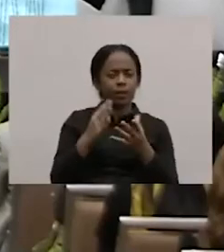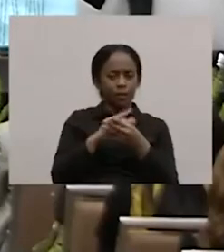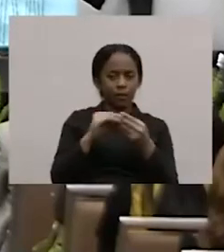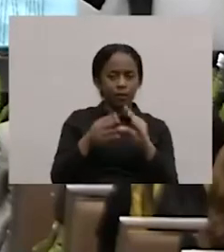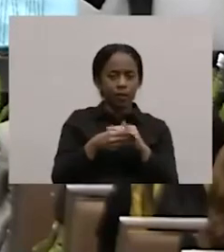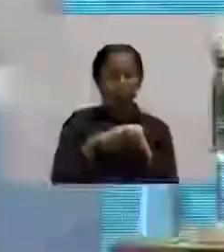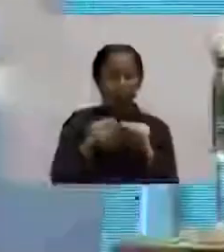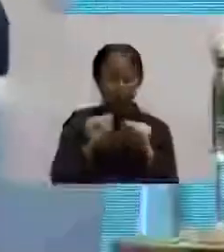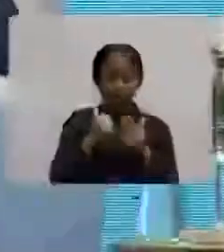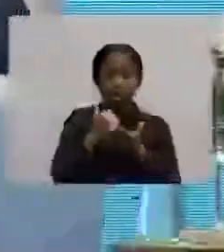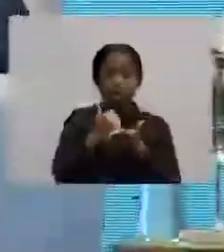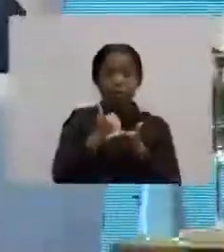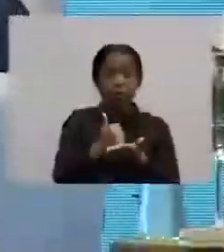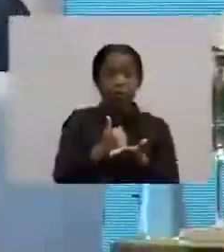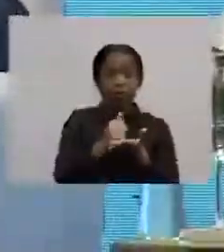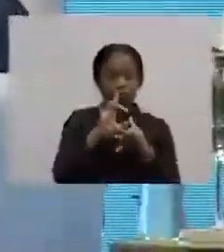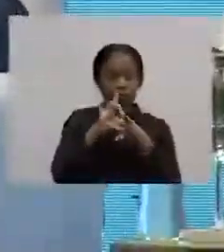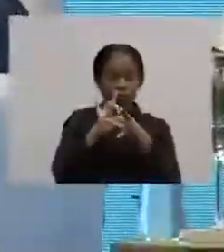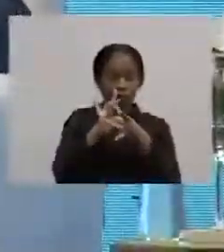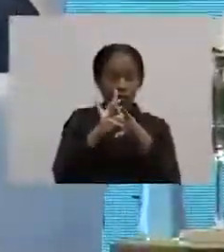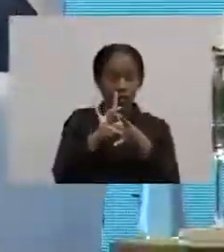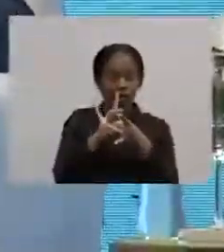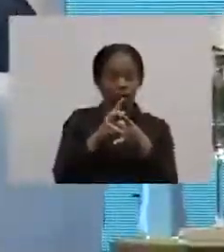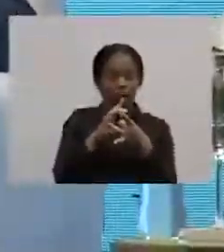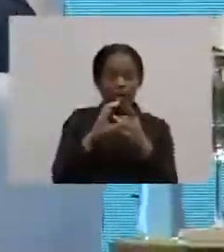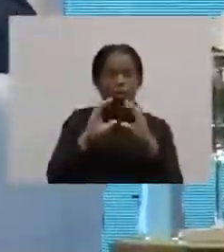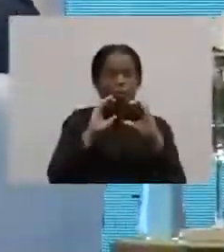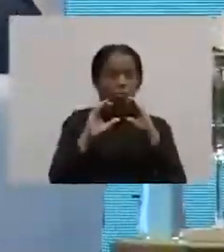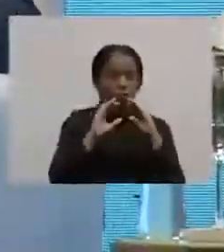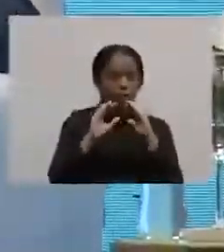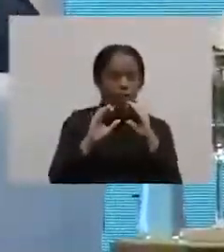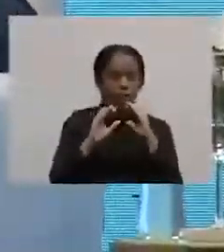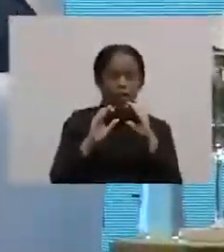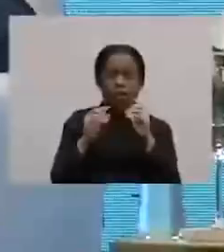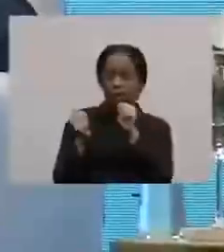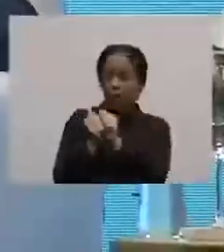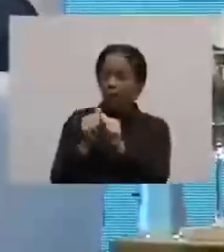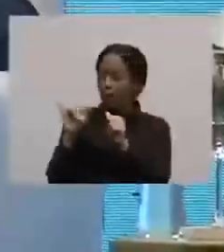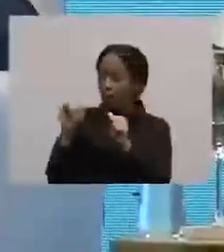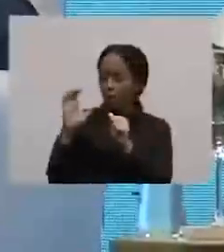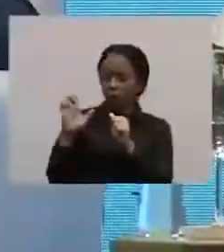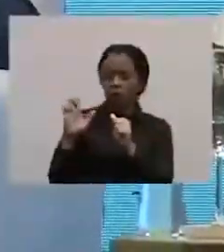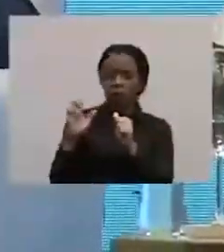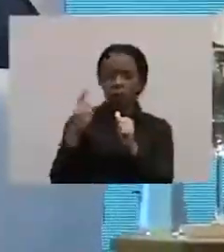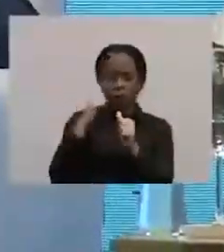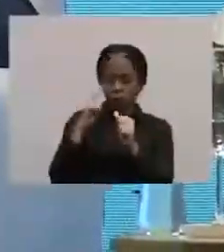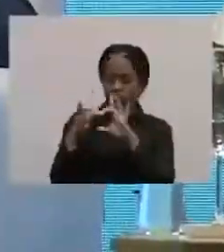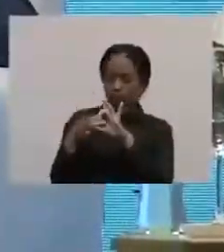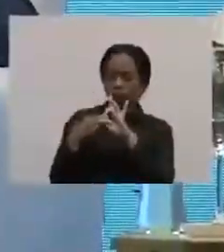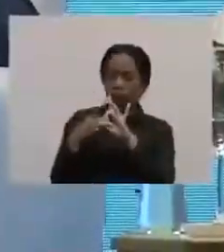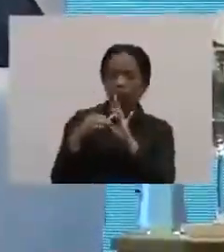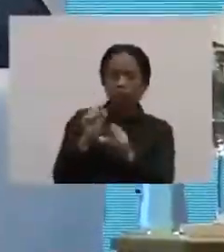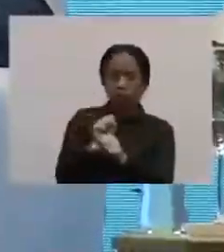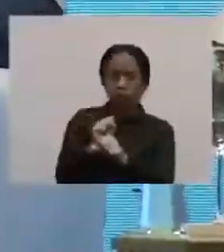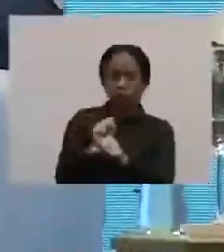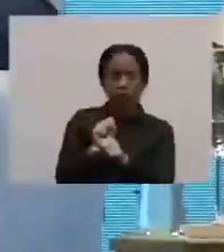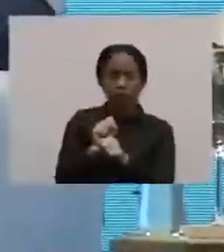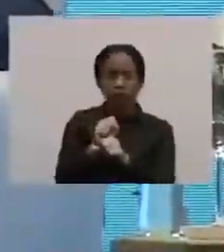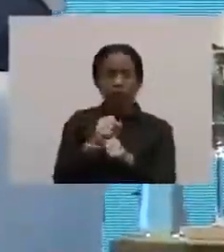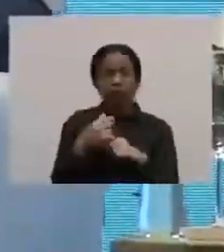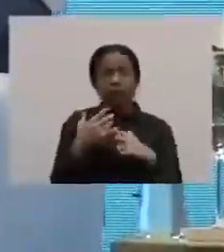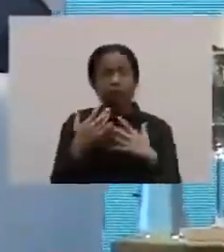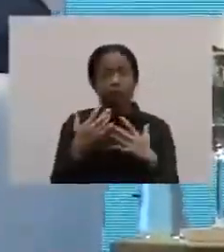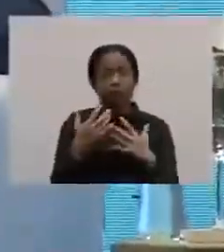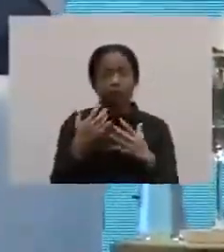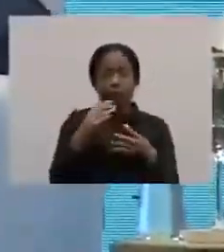en la relación de los medios con la propia Junta para nuestro trabajo. Tal como ha dicho José,